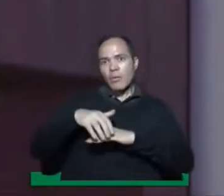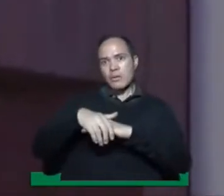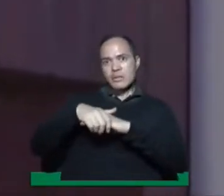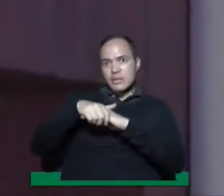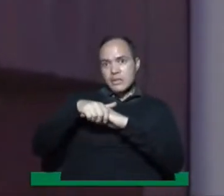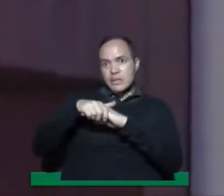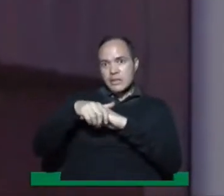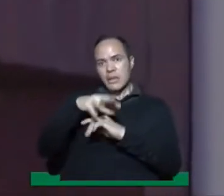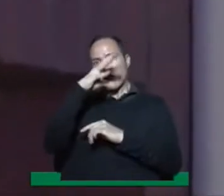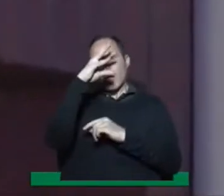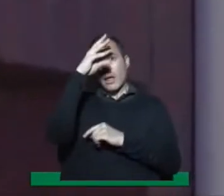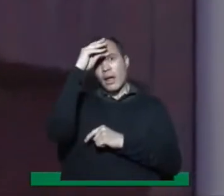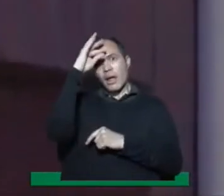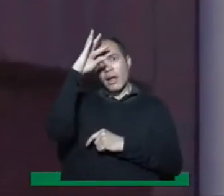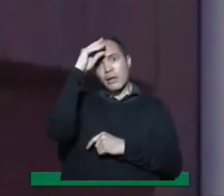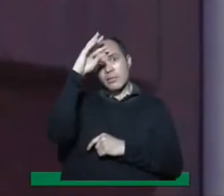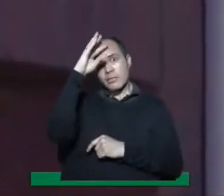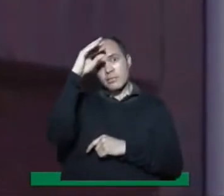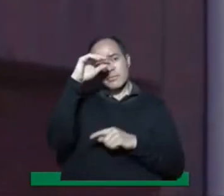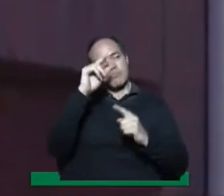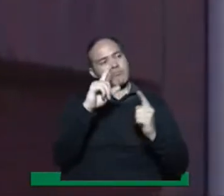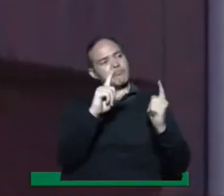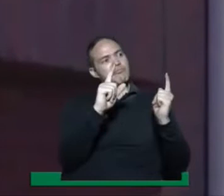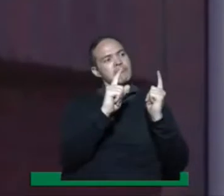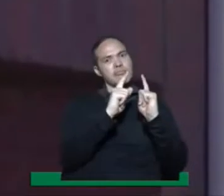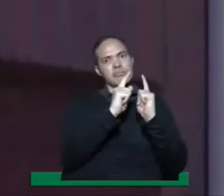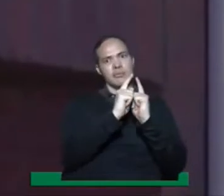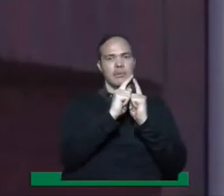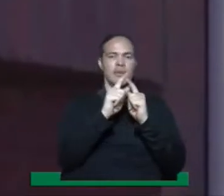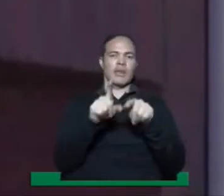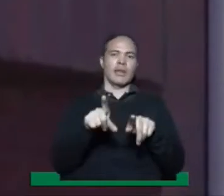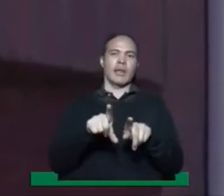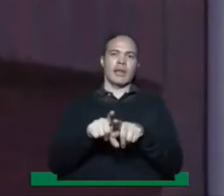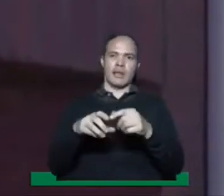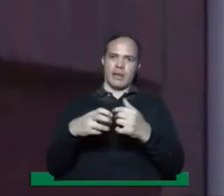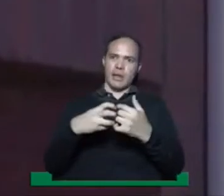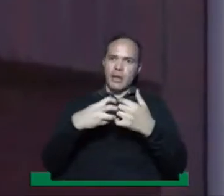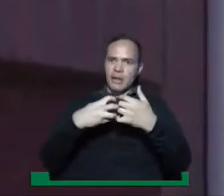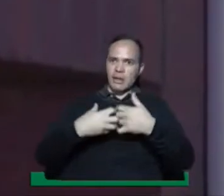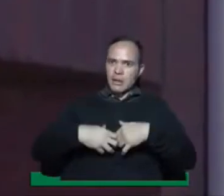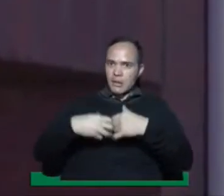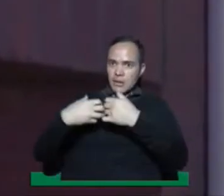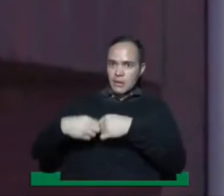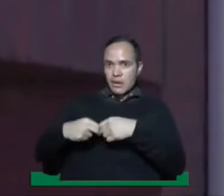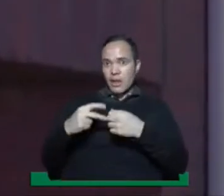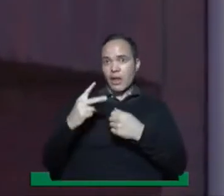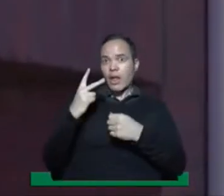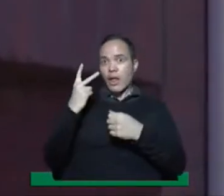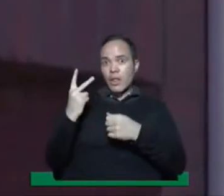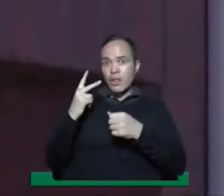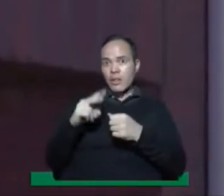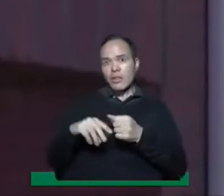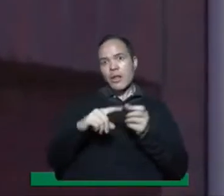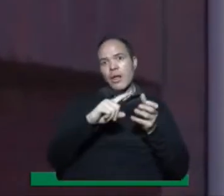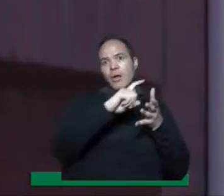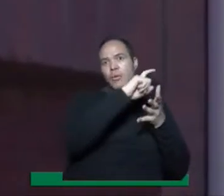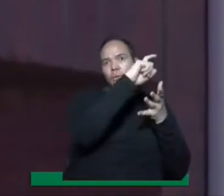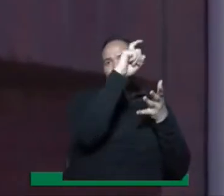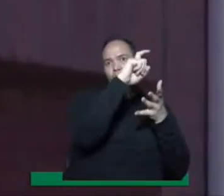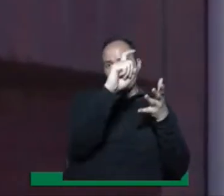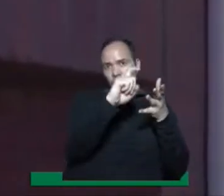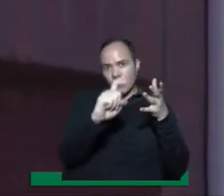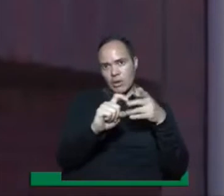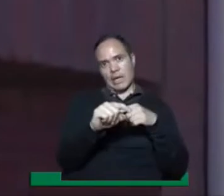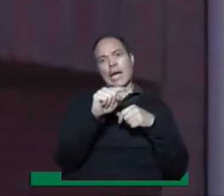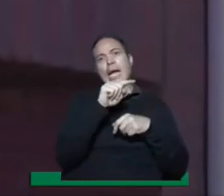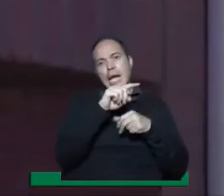estábamos dando porque si estas dos empresas que empezaron con el graffiti tour nos llevaban cinco años de ventaja